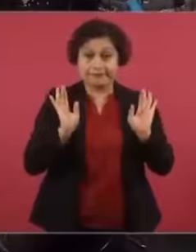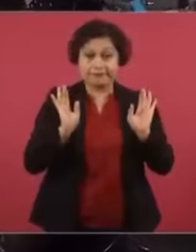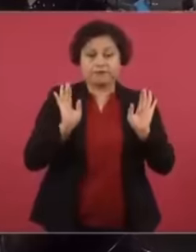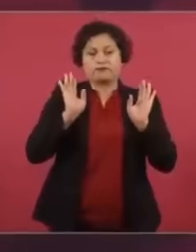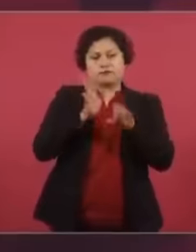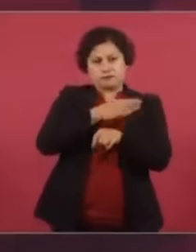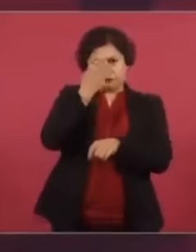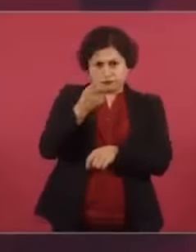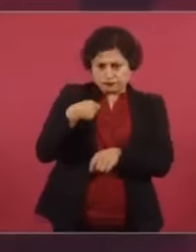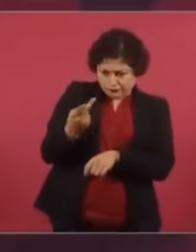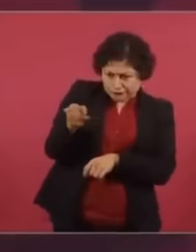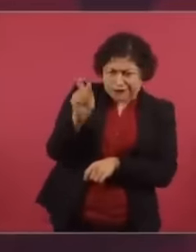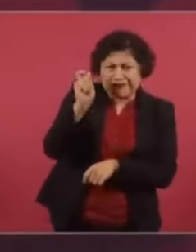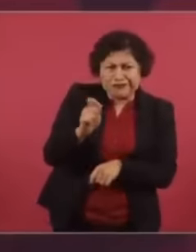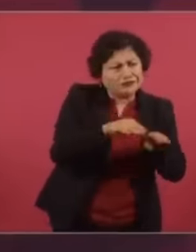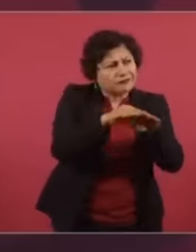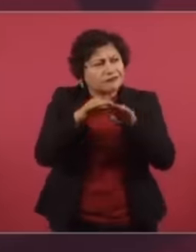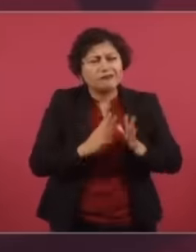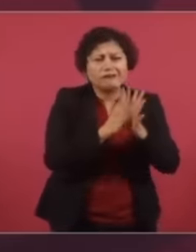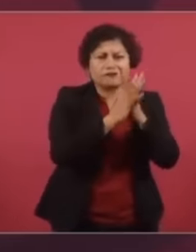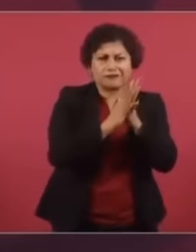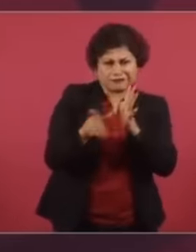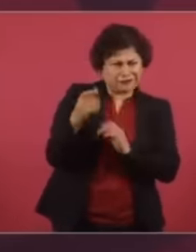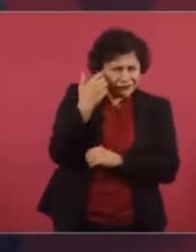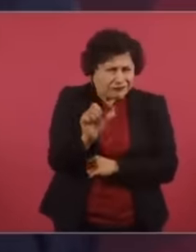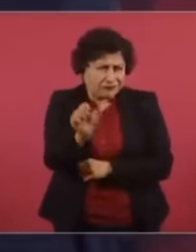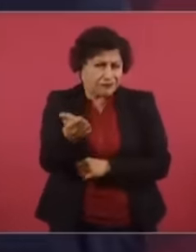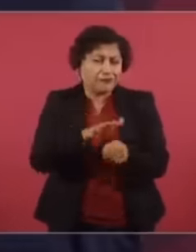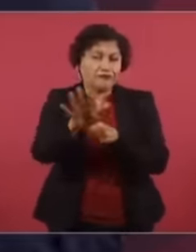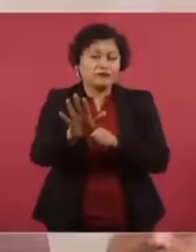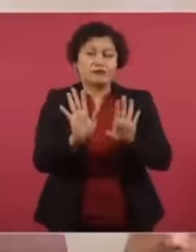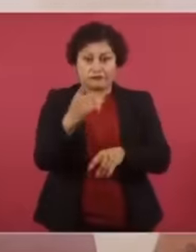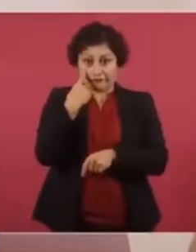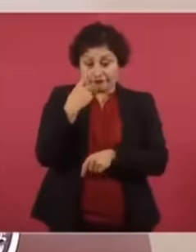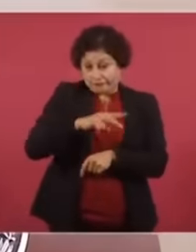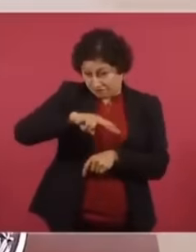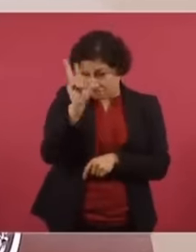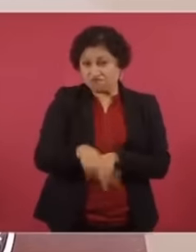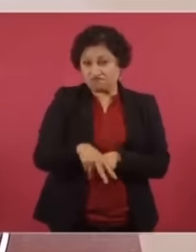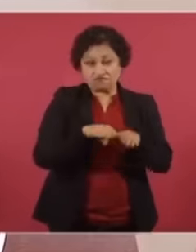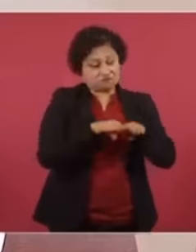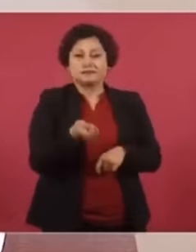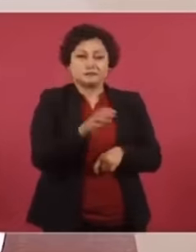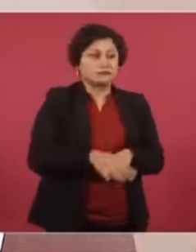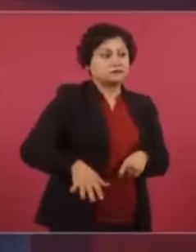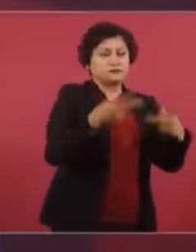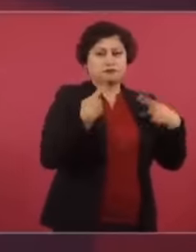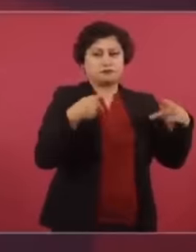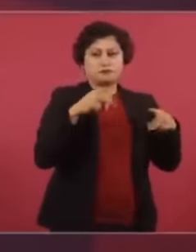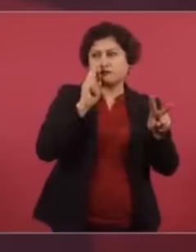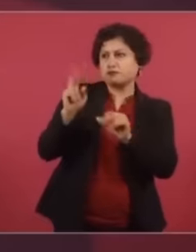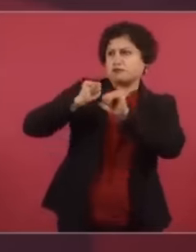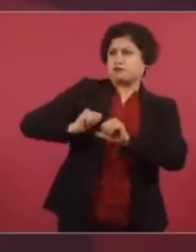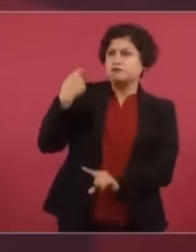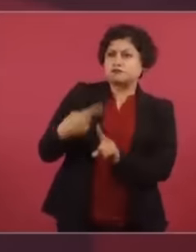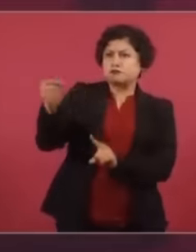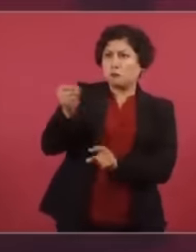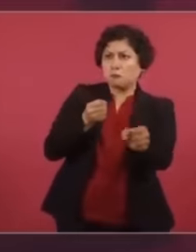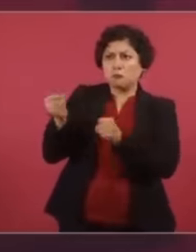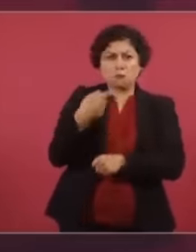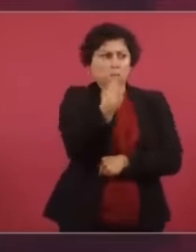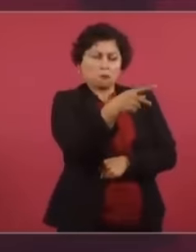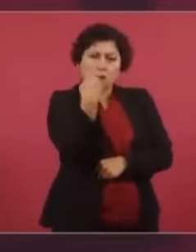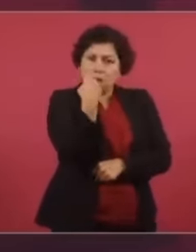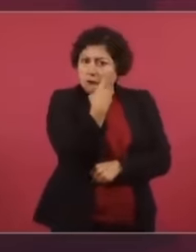democracia. La verdadera democracia es que el pueblo elija libremente a sus autoridades. La verdadera democracia significa que